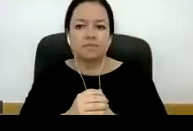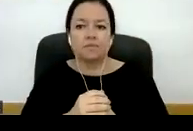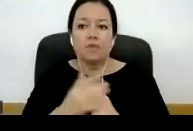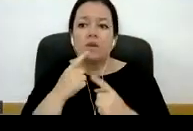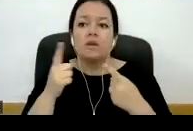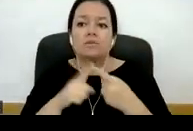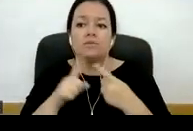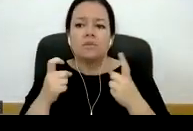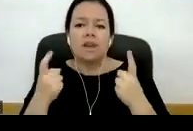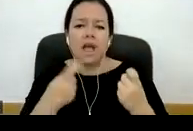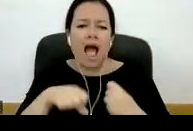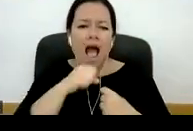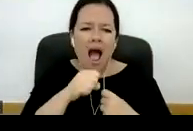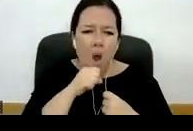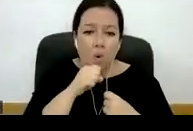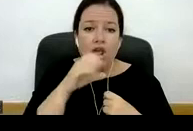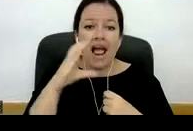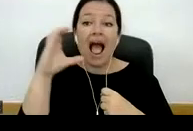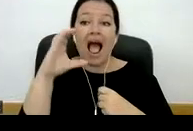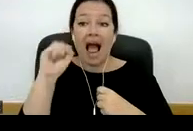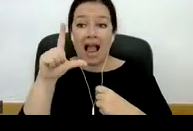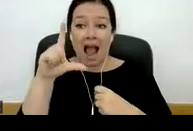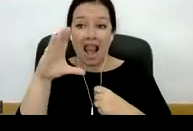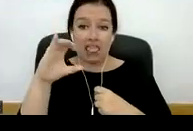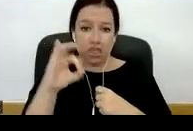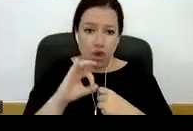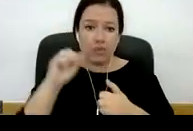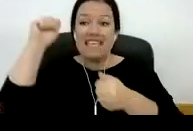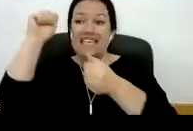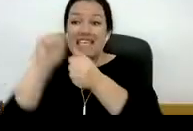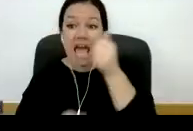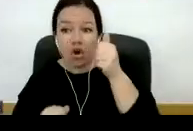carencias en nuestros abuelos, que son la de calcio, la de hierro y la de zinc.